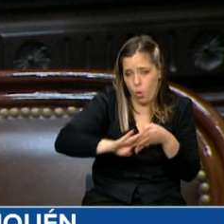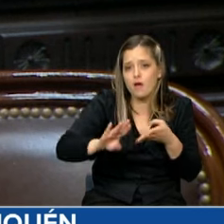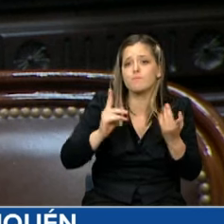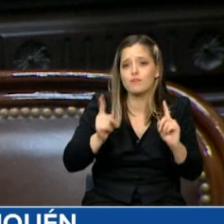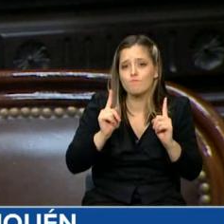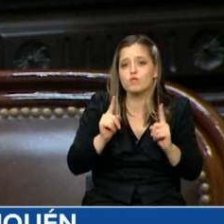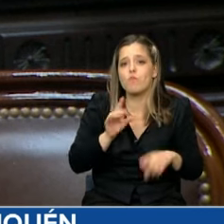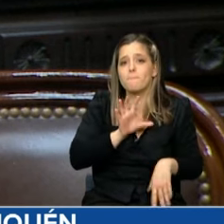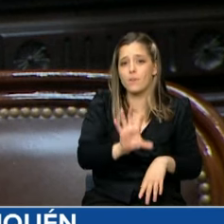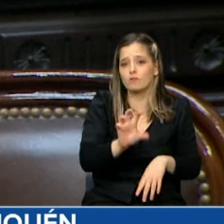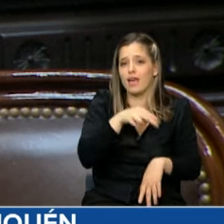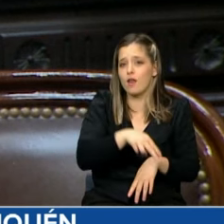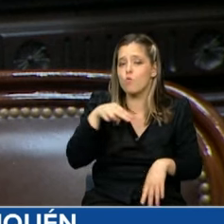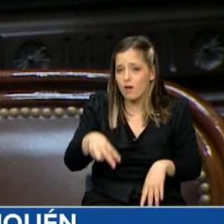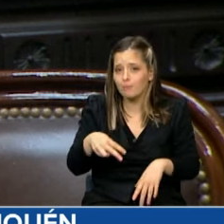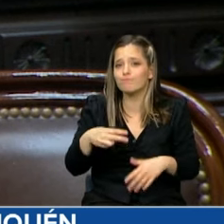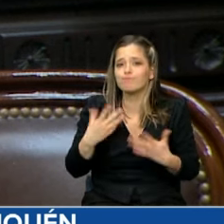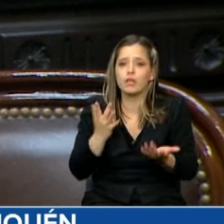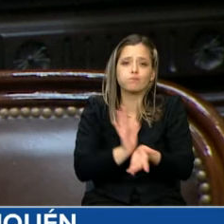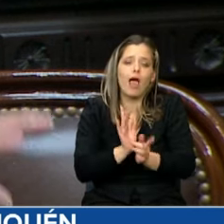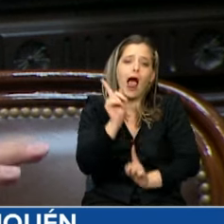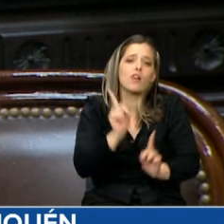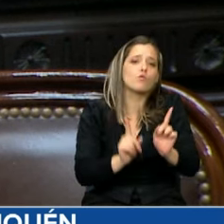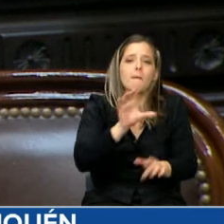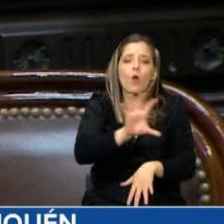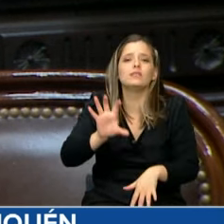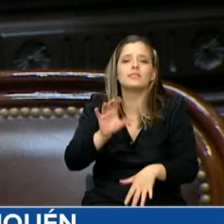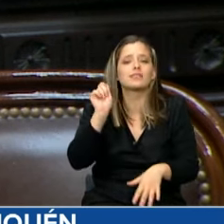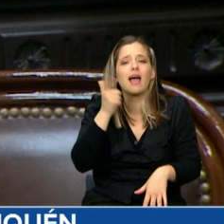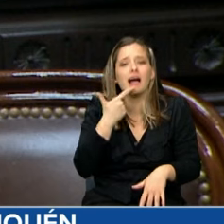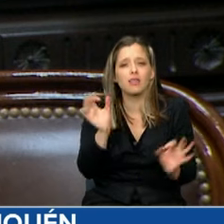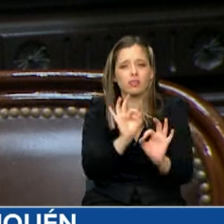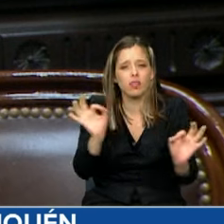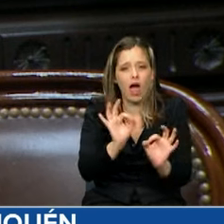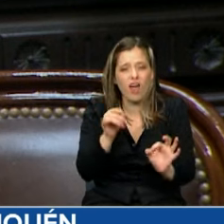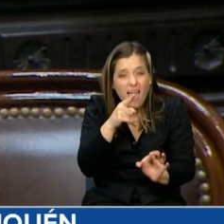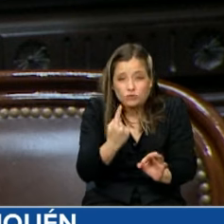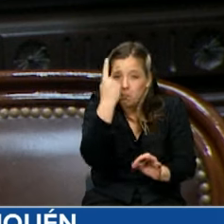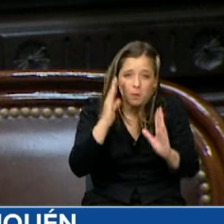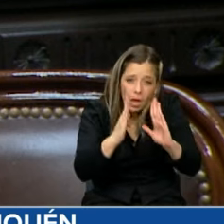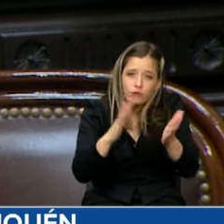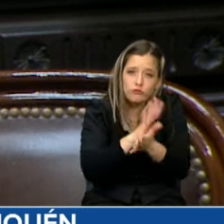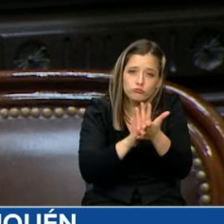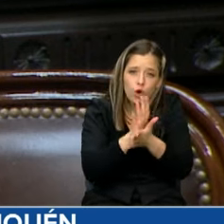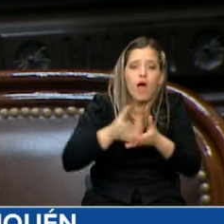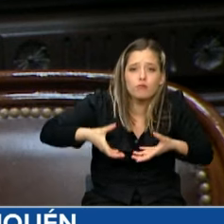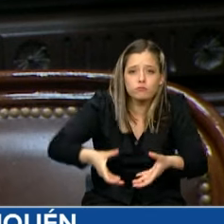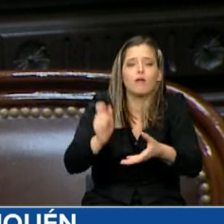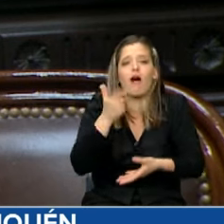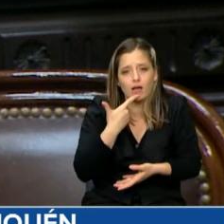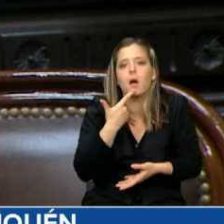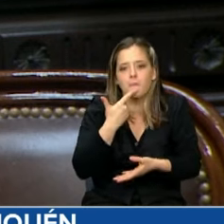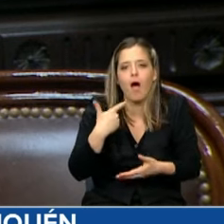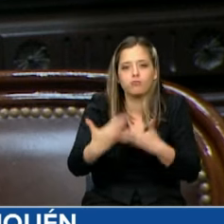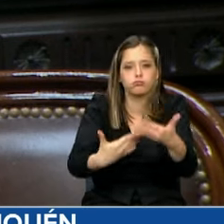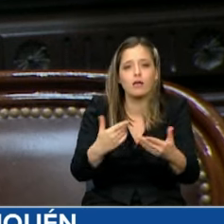de nuestra provincia que aú no tienen gas y eso hay que solucionarlo primero pero también estamos muy concientizados que